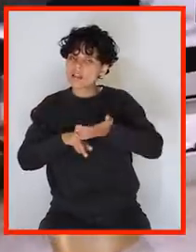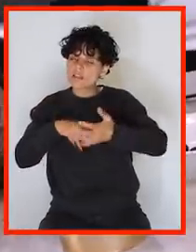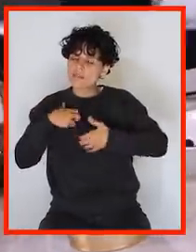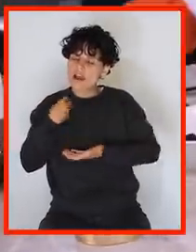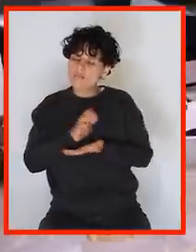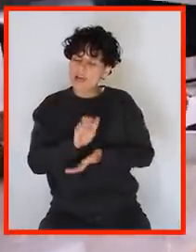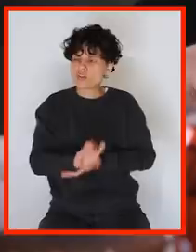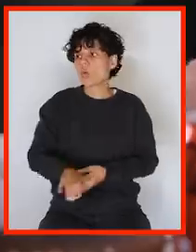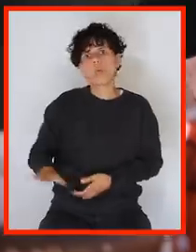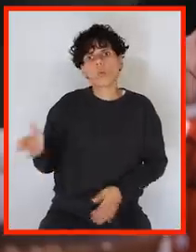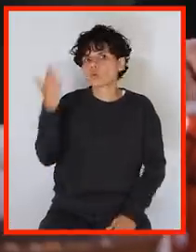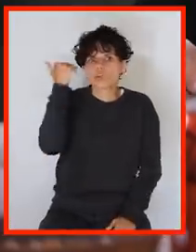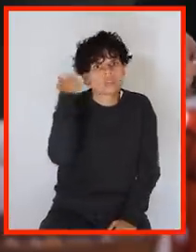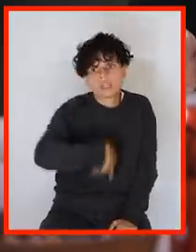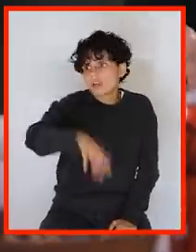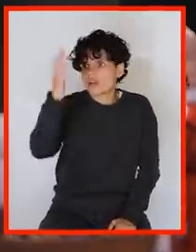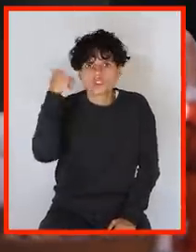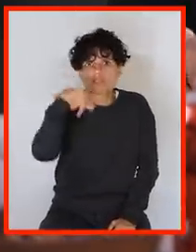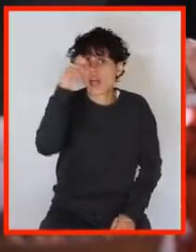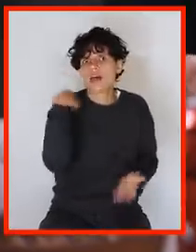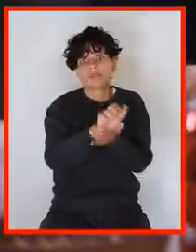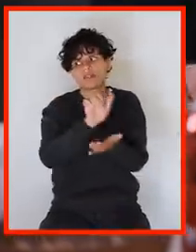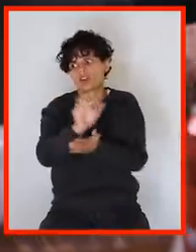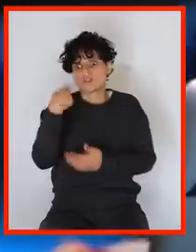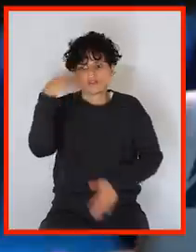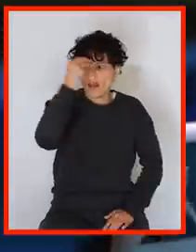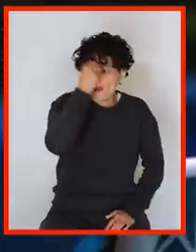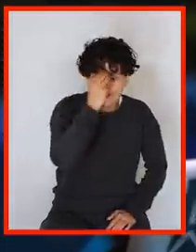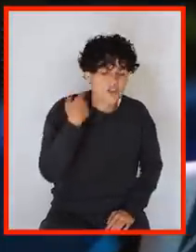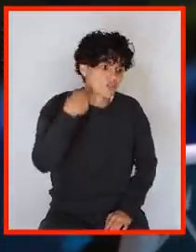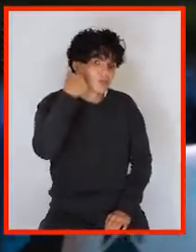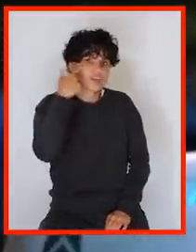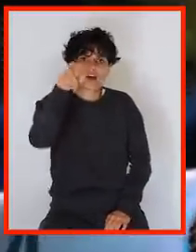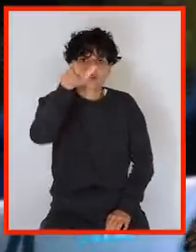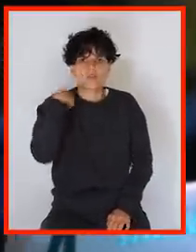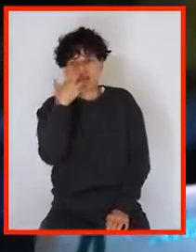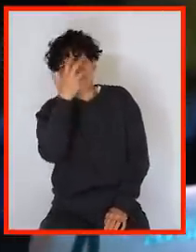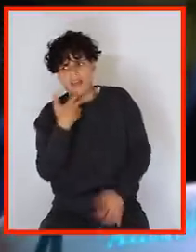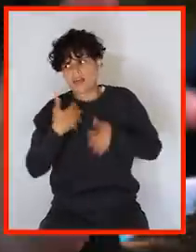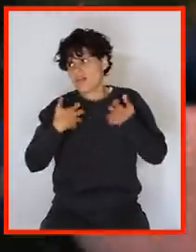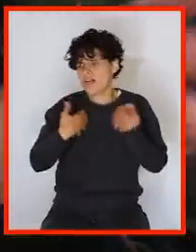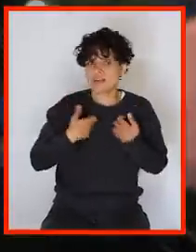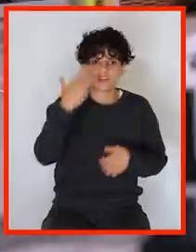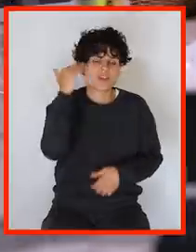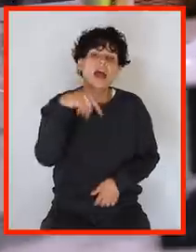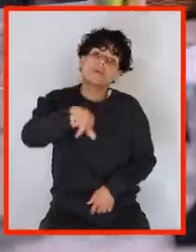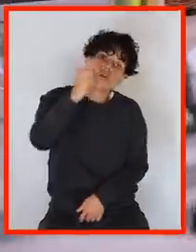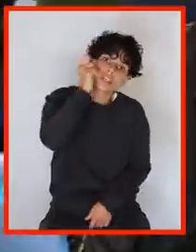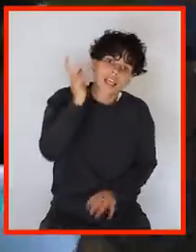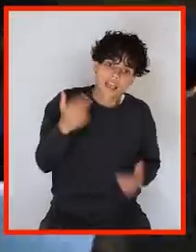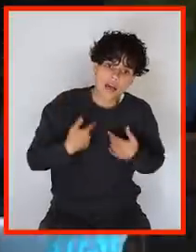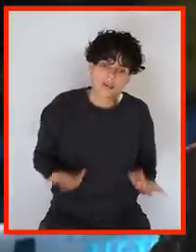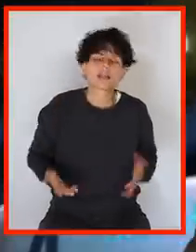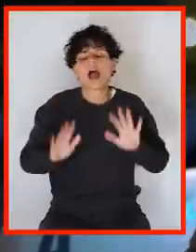no me había dado cuenta. Oye, si no me lo decís, la weón, no lo creo. Me lo cuento todo, weón. No, pues. Y no lo creo, no. O sea, es para que vayan cachándome, pues. Sí, no, ya, pues, la